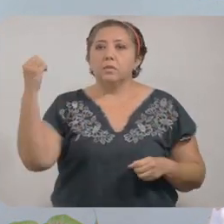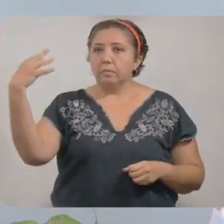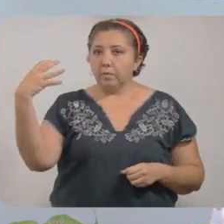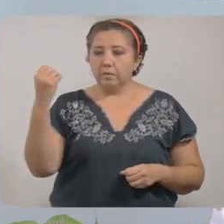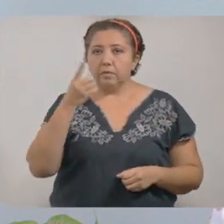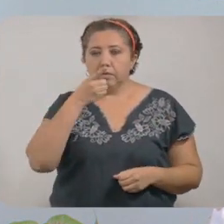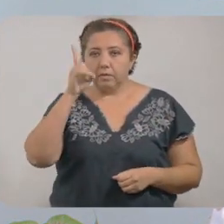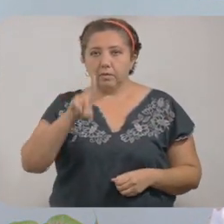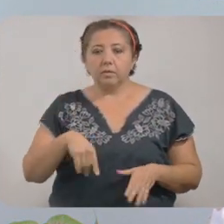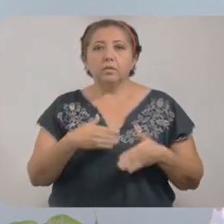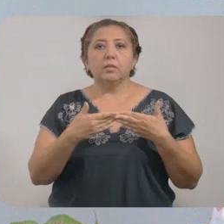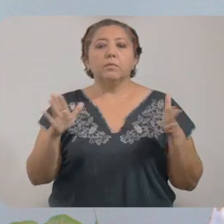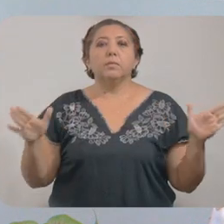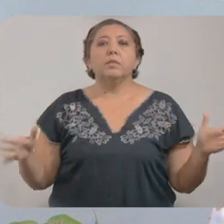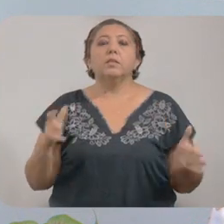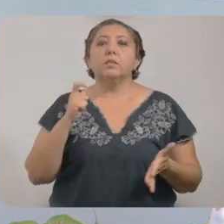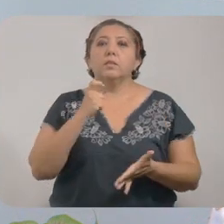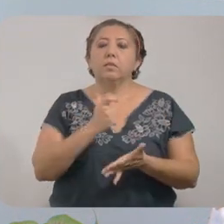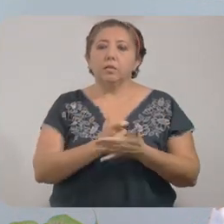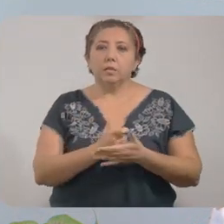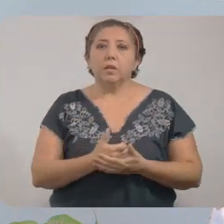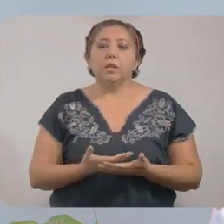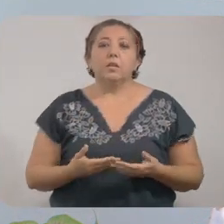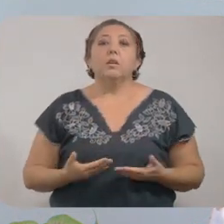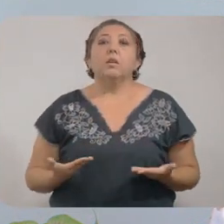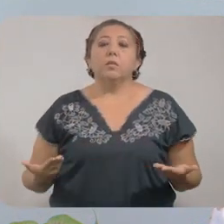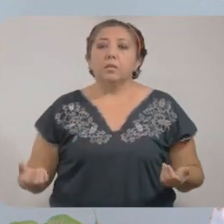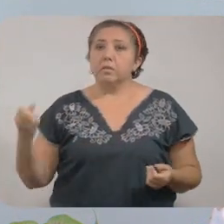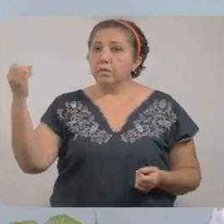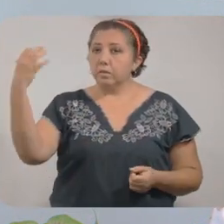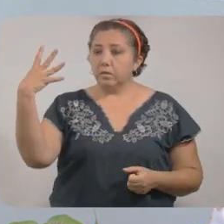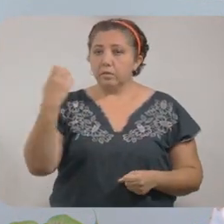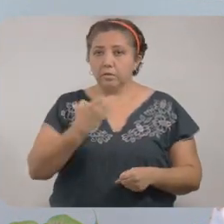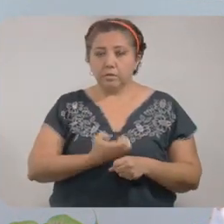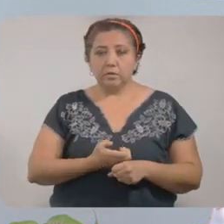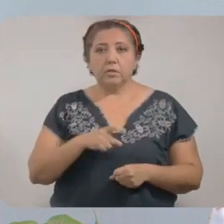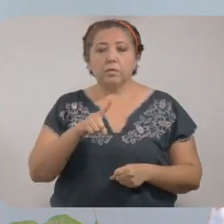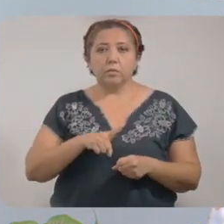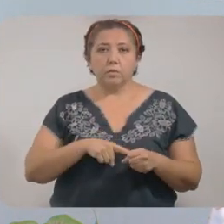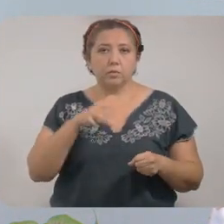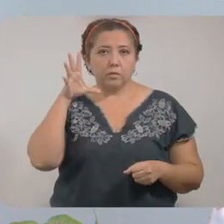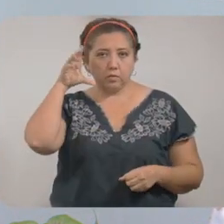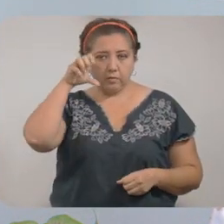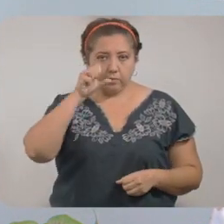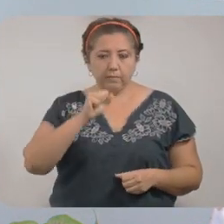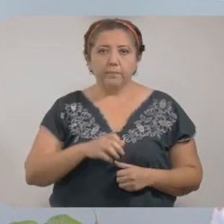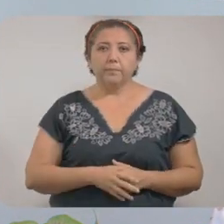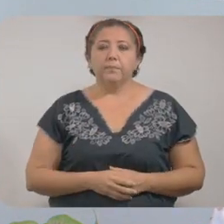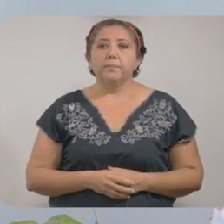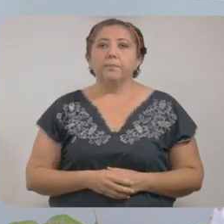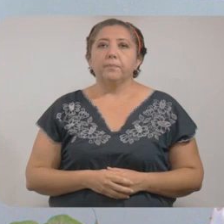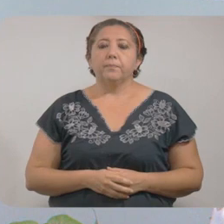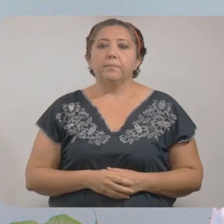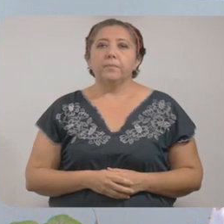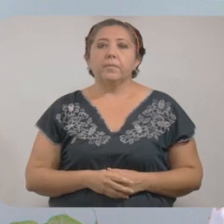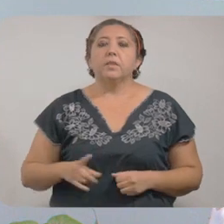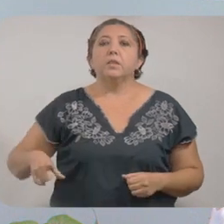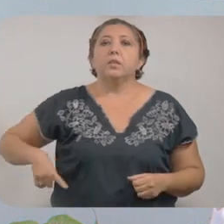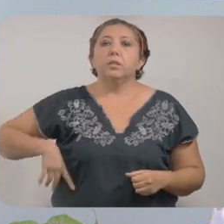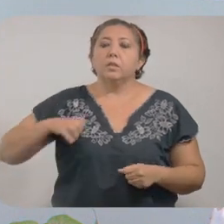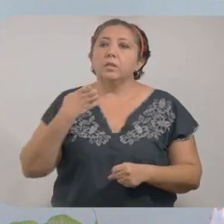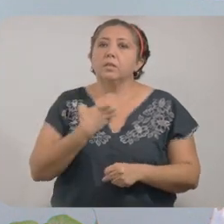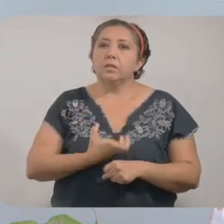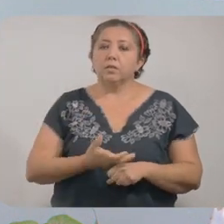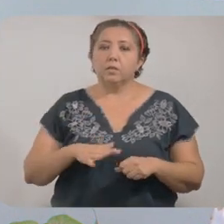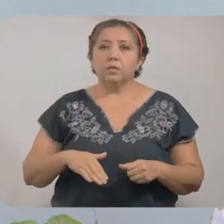determine el nivel de apertura económica ahora el semáforo epidemiológico estatal está en el gobierno del